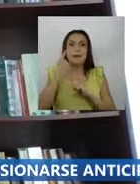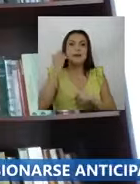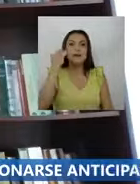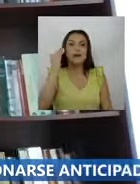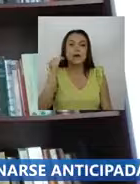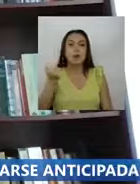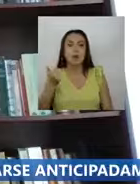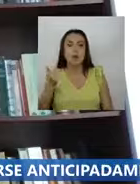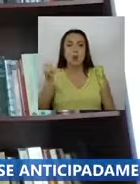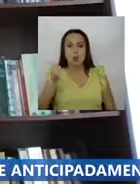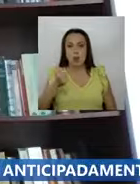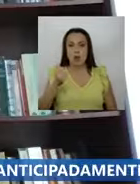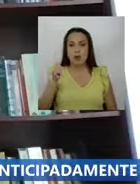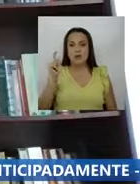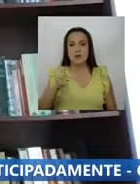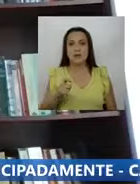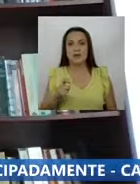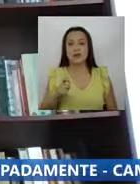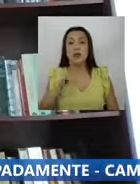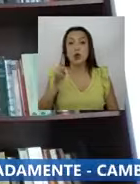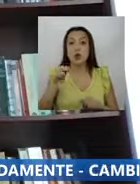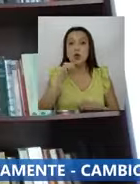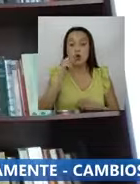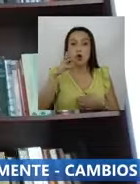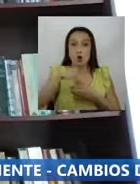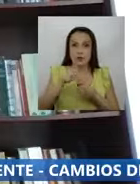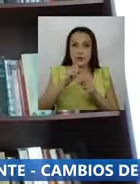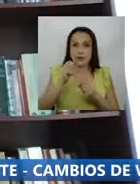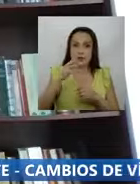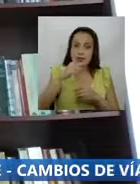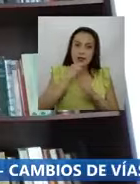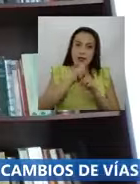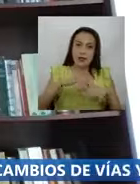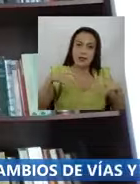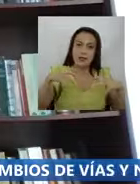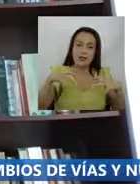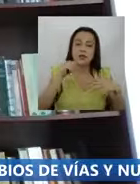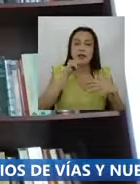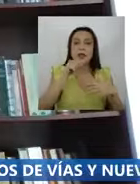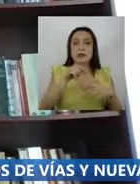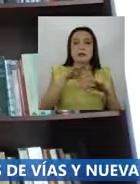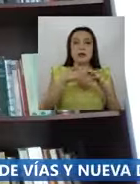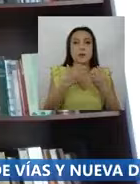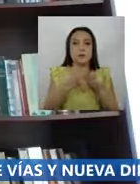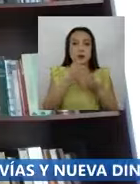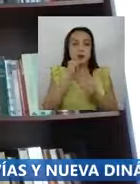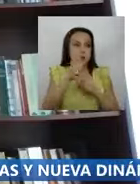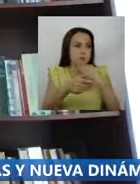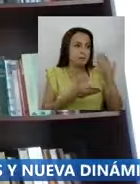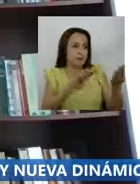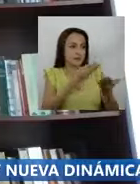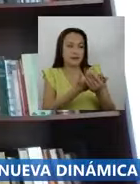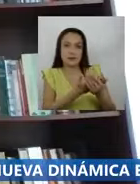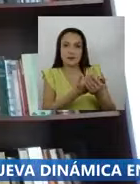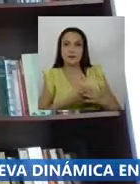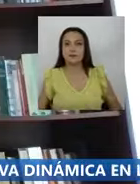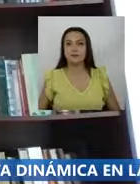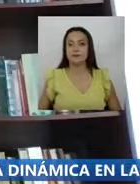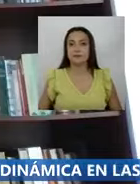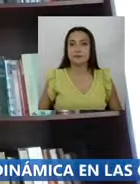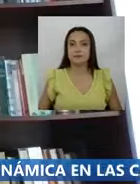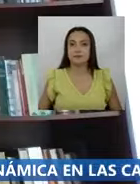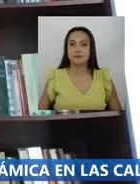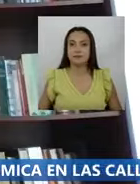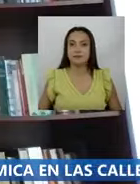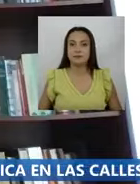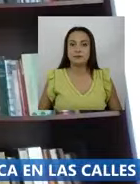deben ir finalmente a la Corte Interamericana, y es esta comisión quien los presenta ante la Corte Interamericana. Entonces,